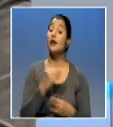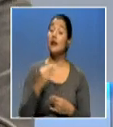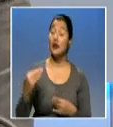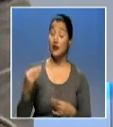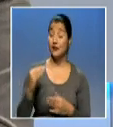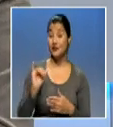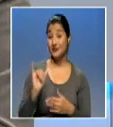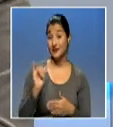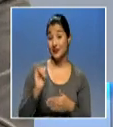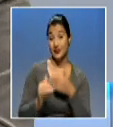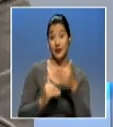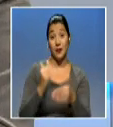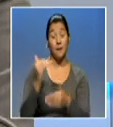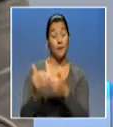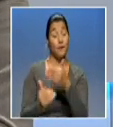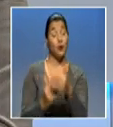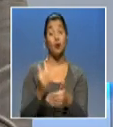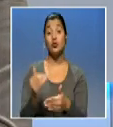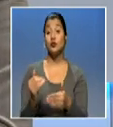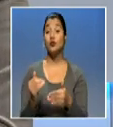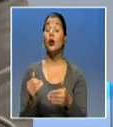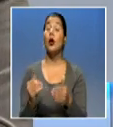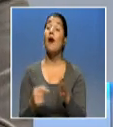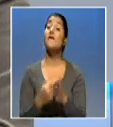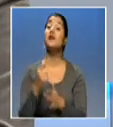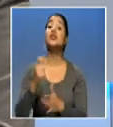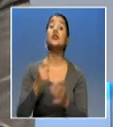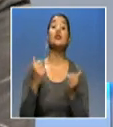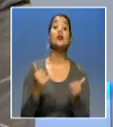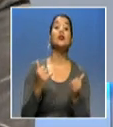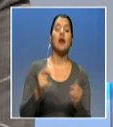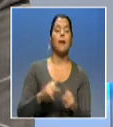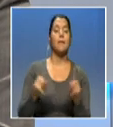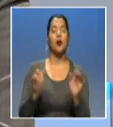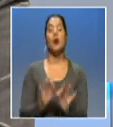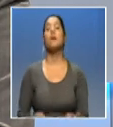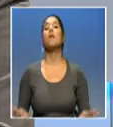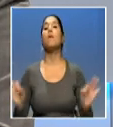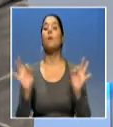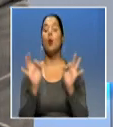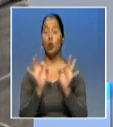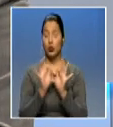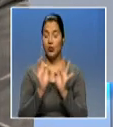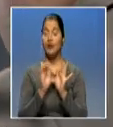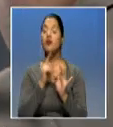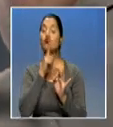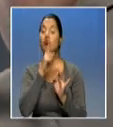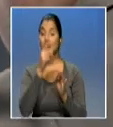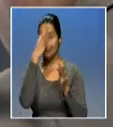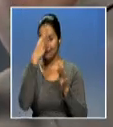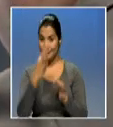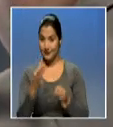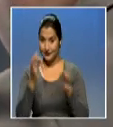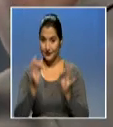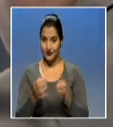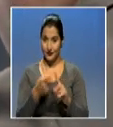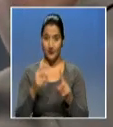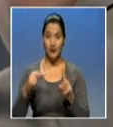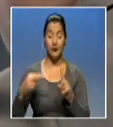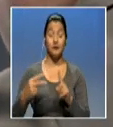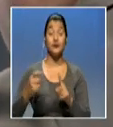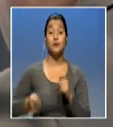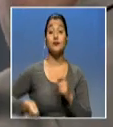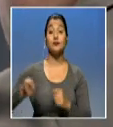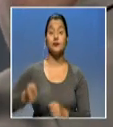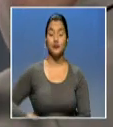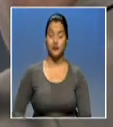pues, puede urgir, pero lo importante es que la decisión sea jurídicamente correcta.